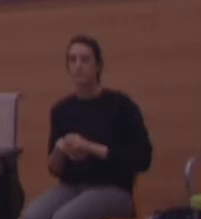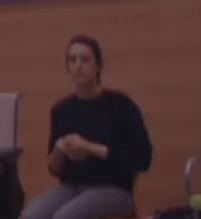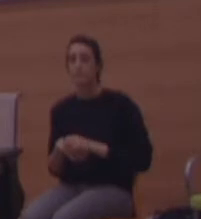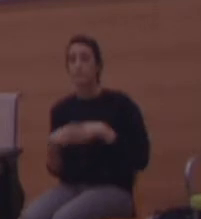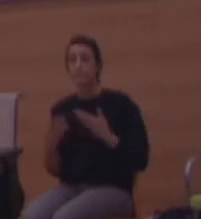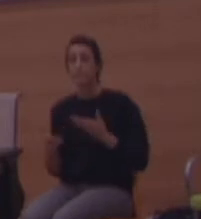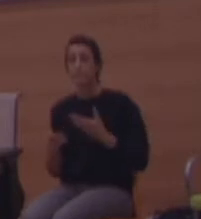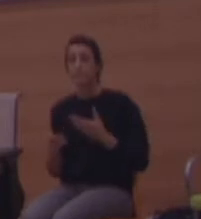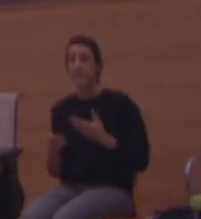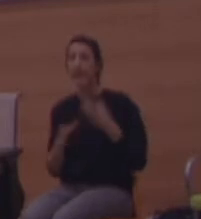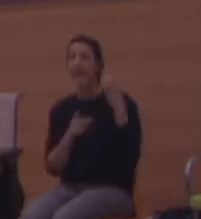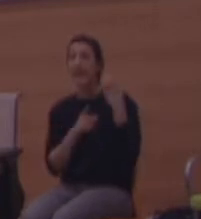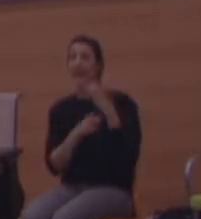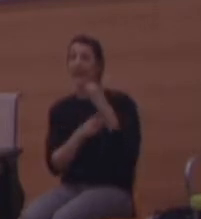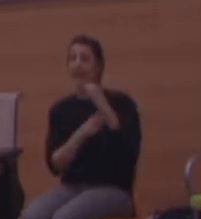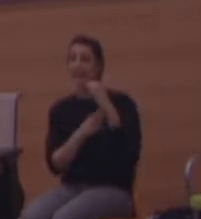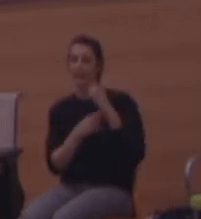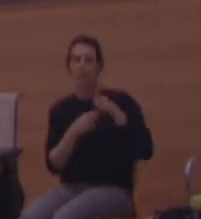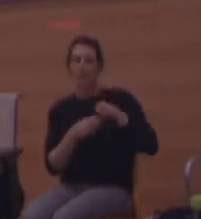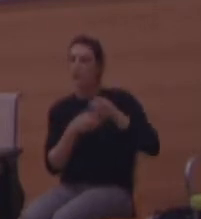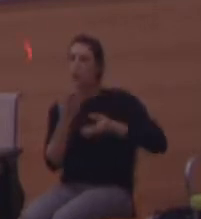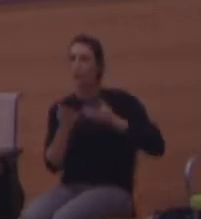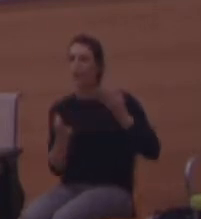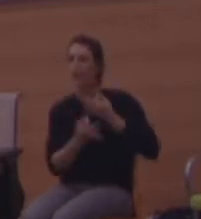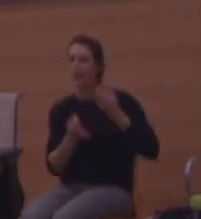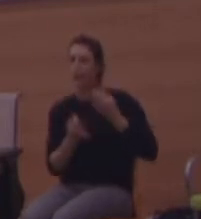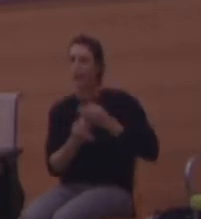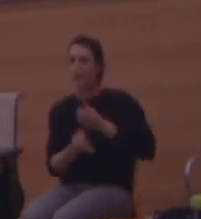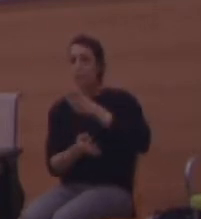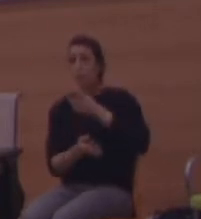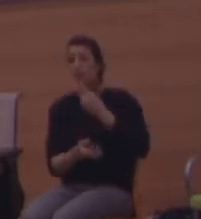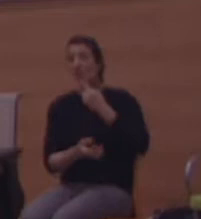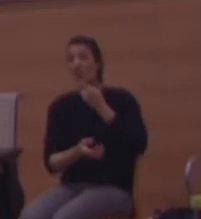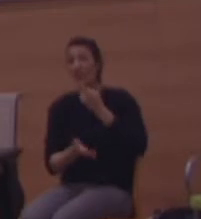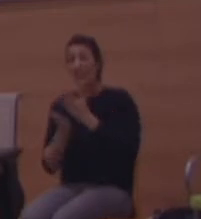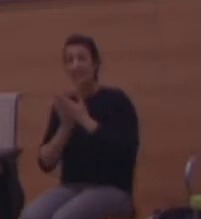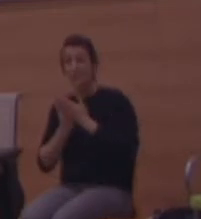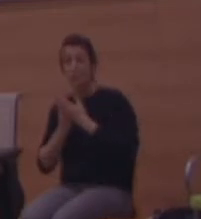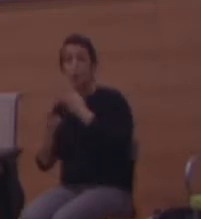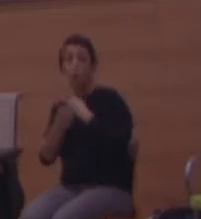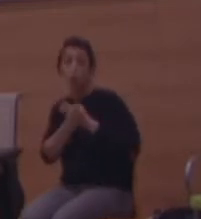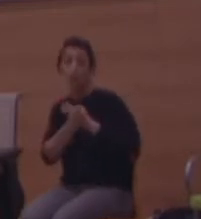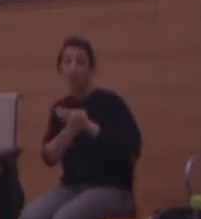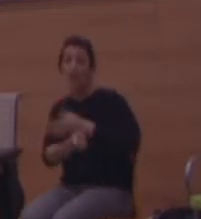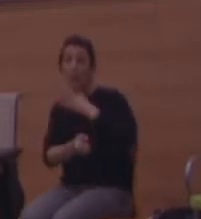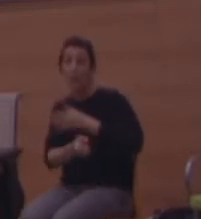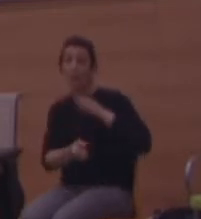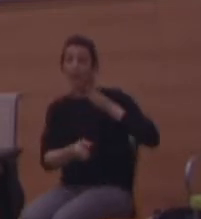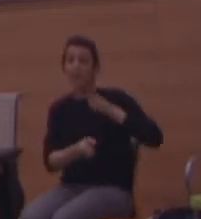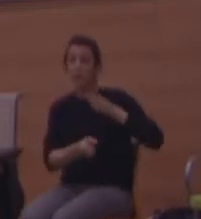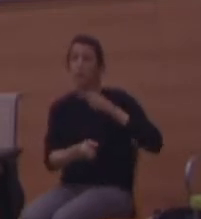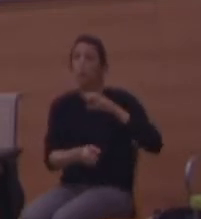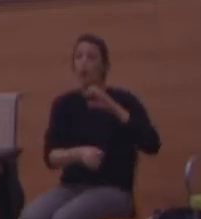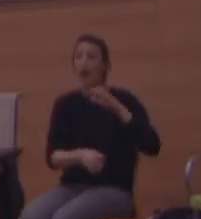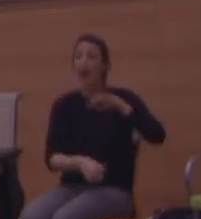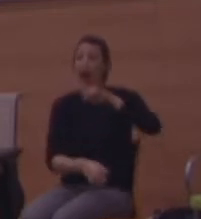¿El catalizador qué es? Por eso comentan que existe toxicidad por los compuestos orgánicos que lleva ésteres de ácido salicílico y los